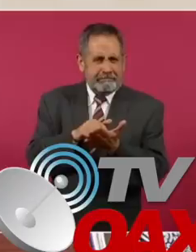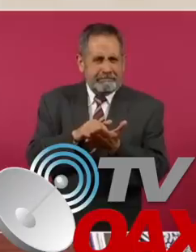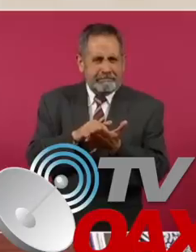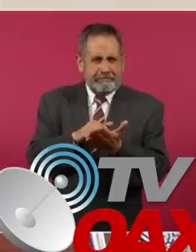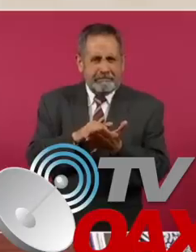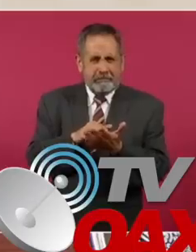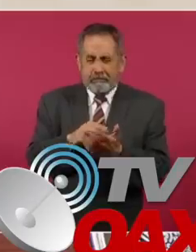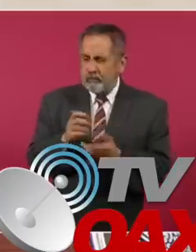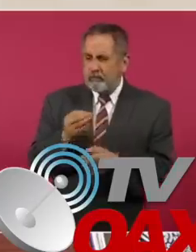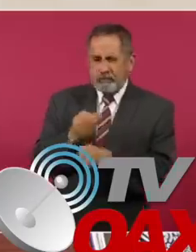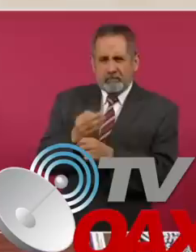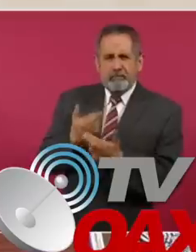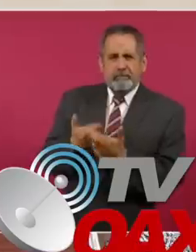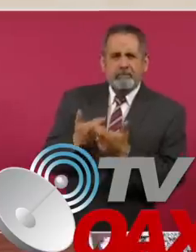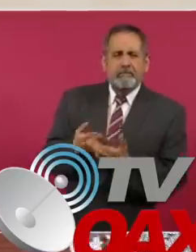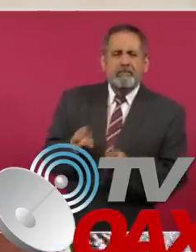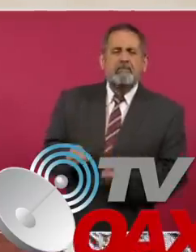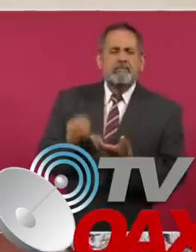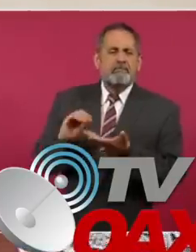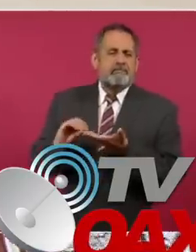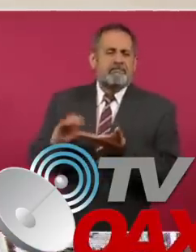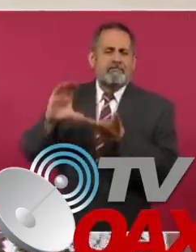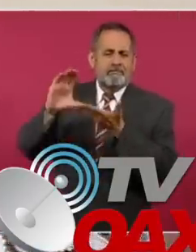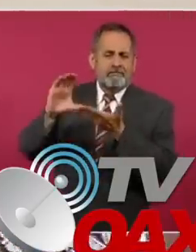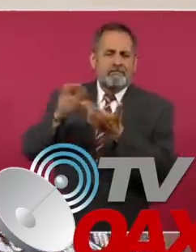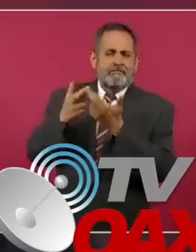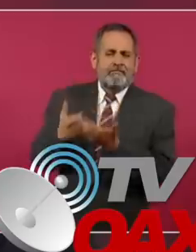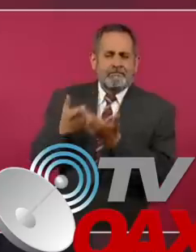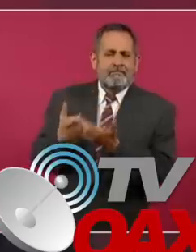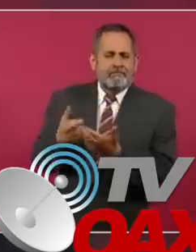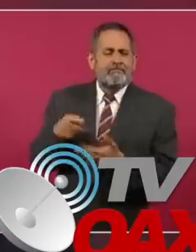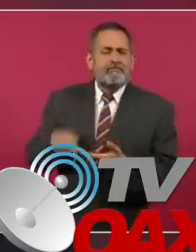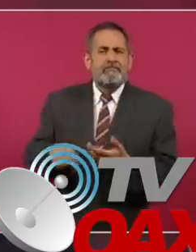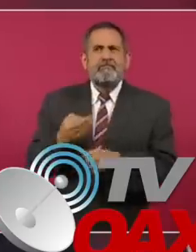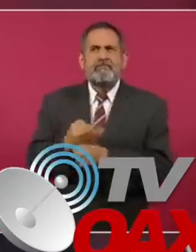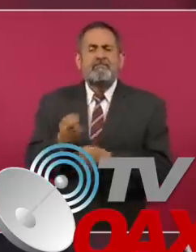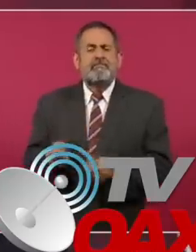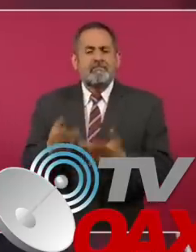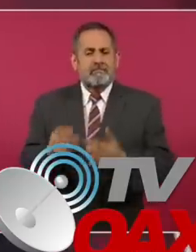¿Saben cuánto tenemos de margen?